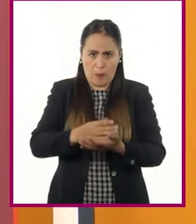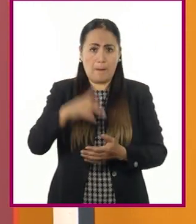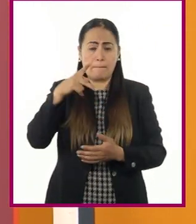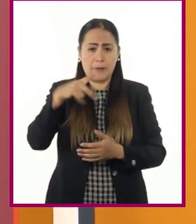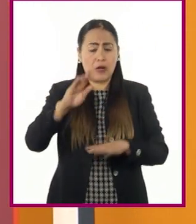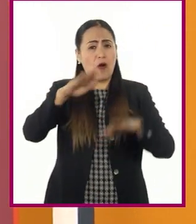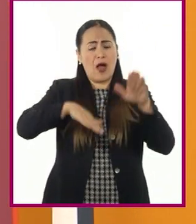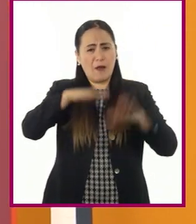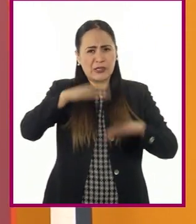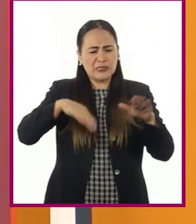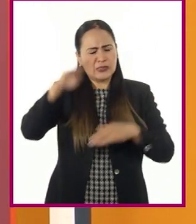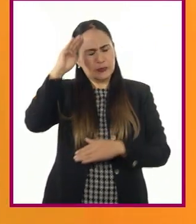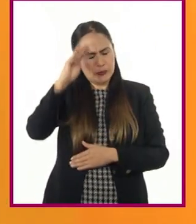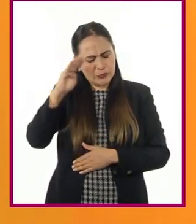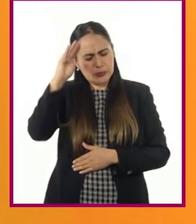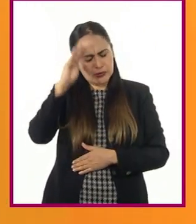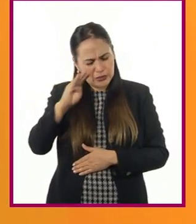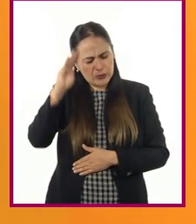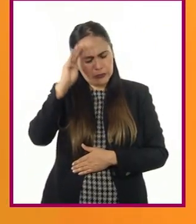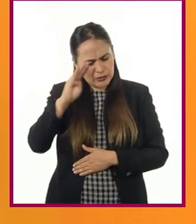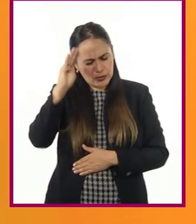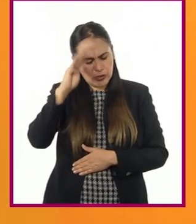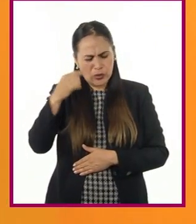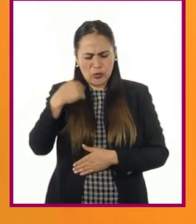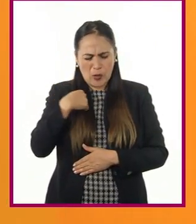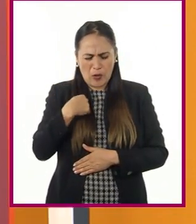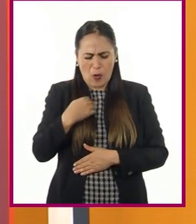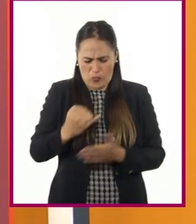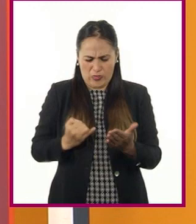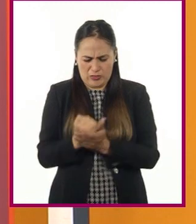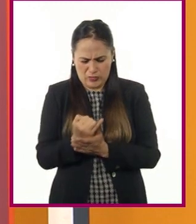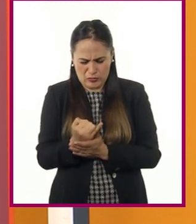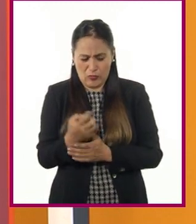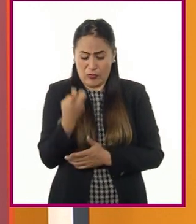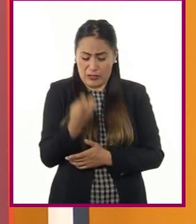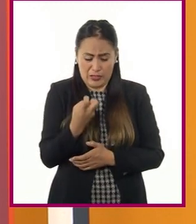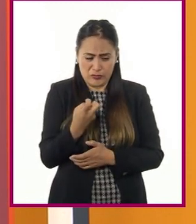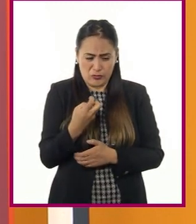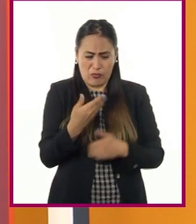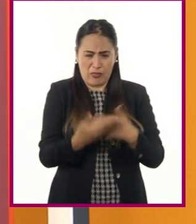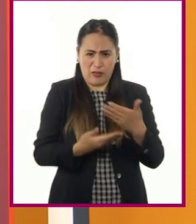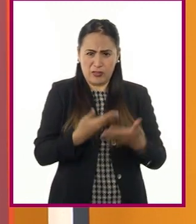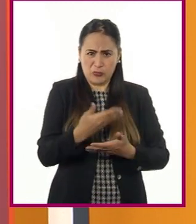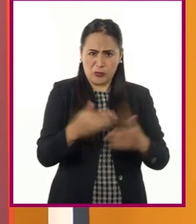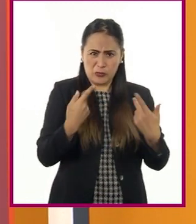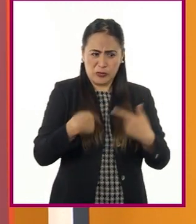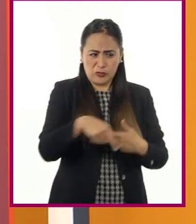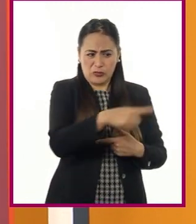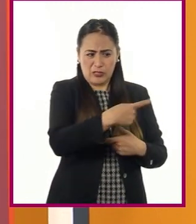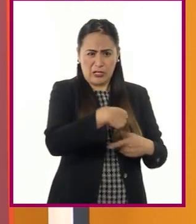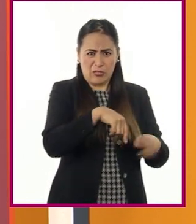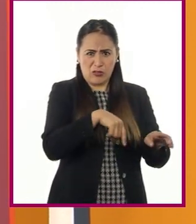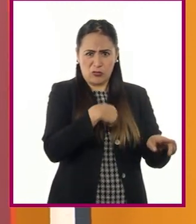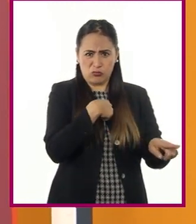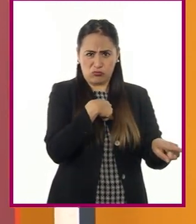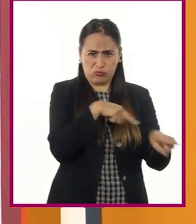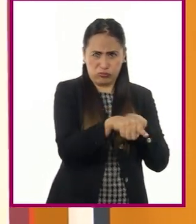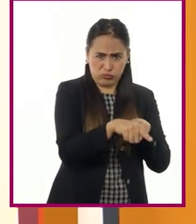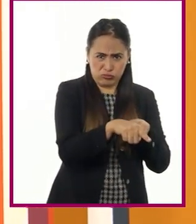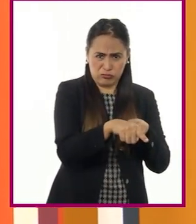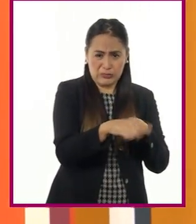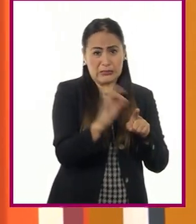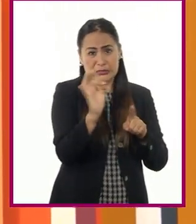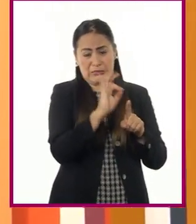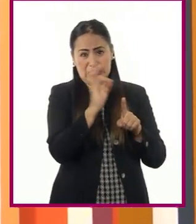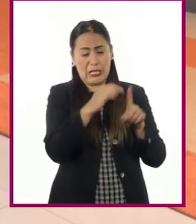que analices con cuidado y pienses cómo puede afectar a otras personas lo que decidas, ya sea de manera